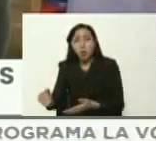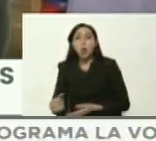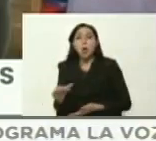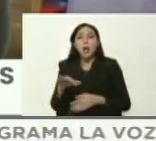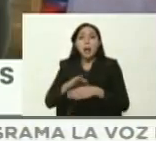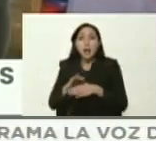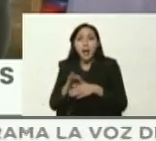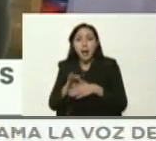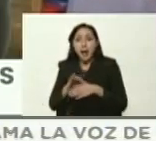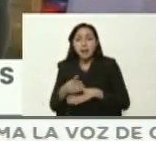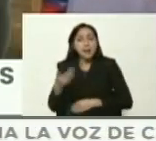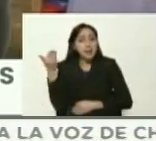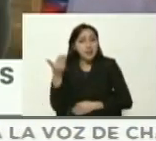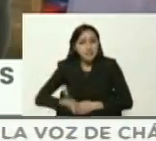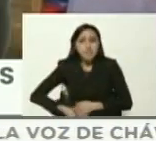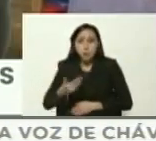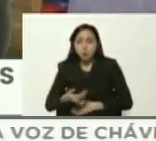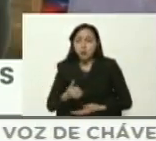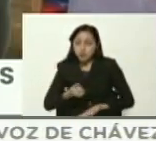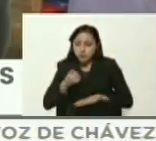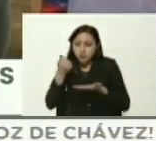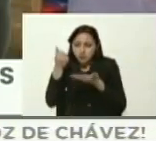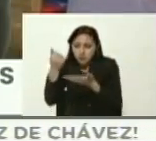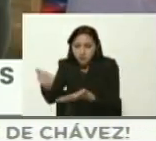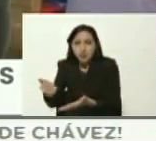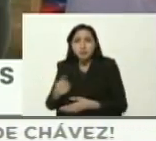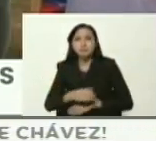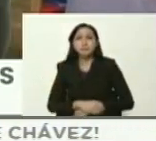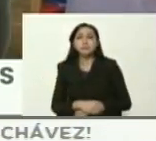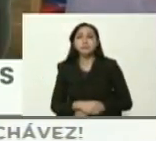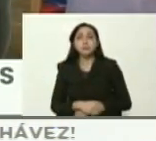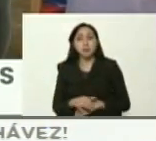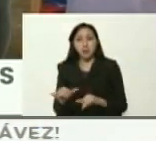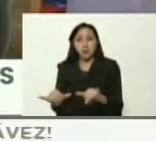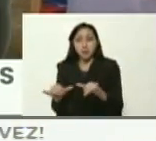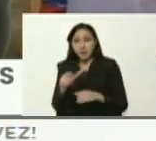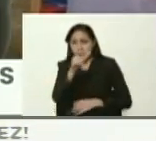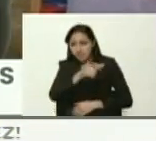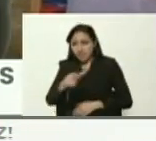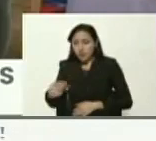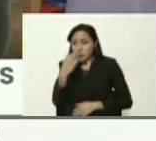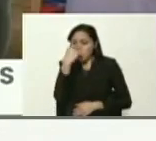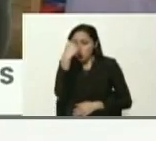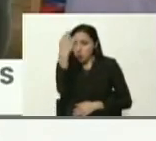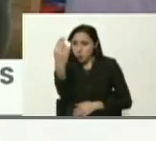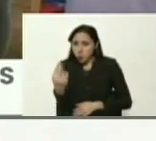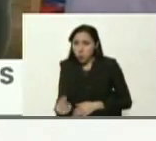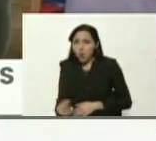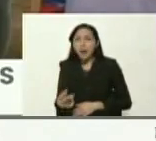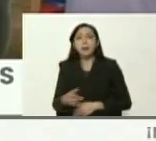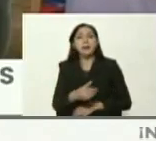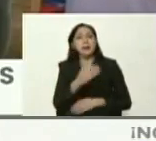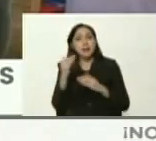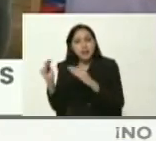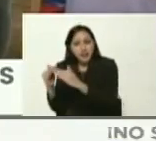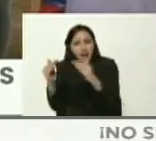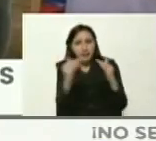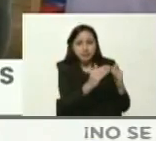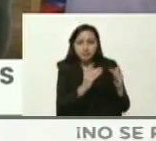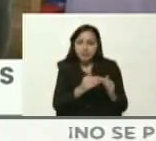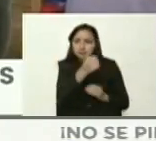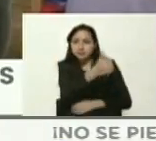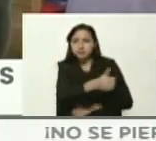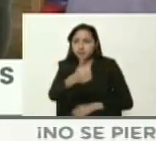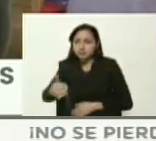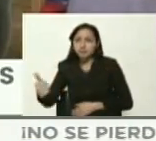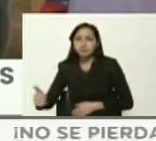es indispensable que se entregue el combo proteico y que sean ellas las mismas, las que visitan puerta por puerta. Y además